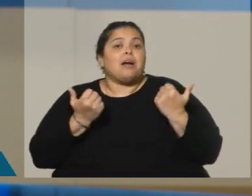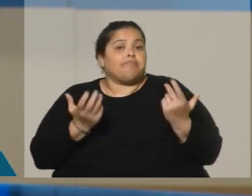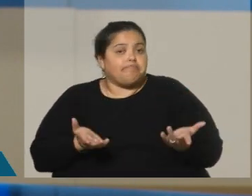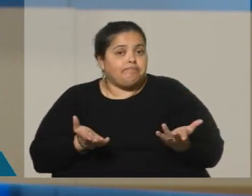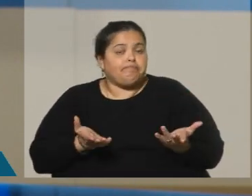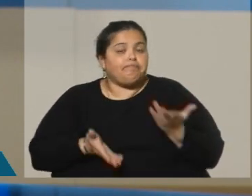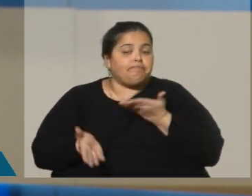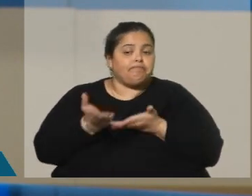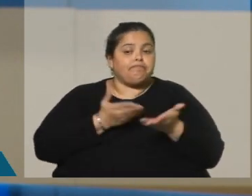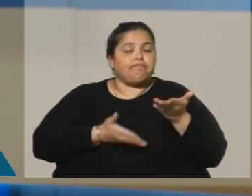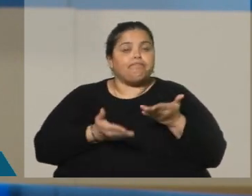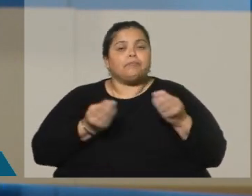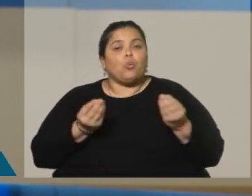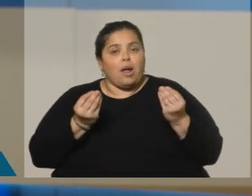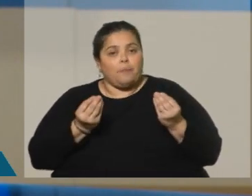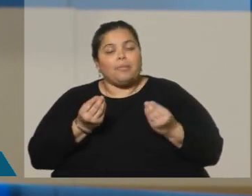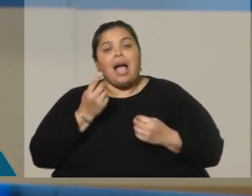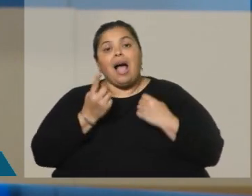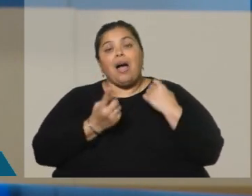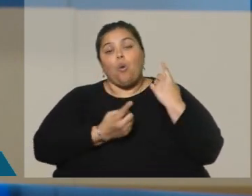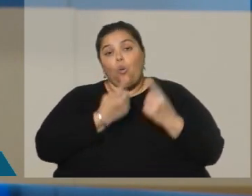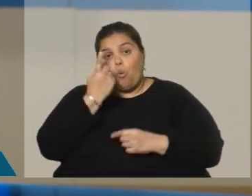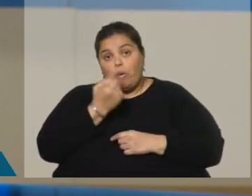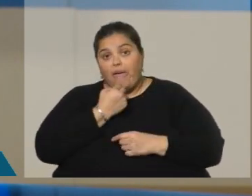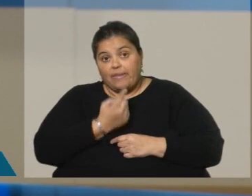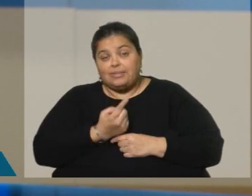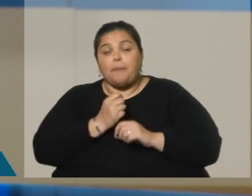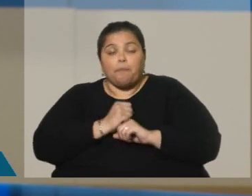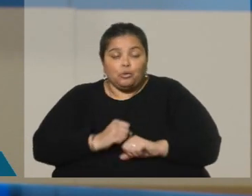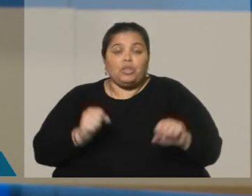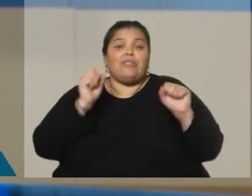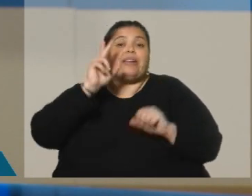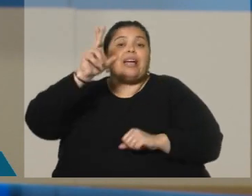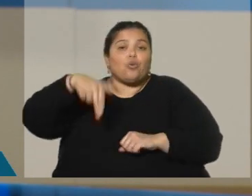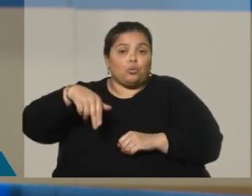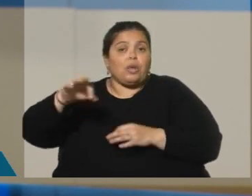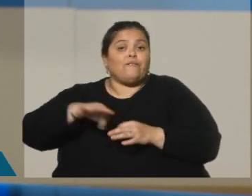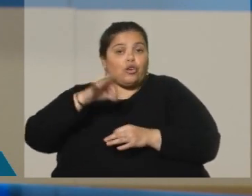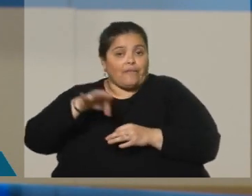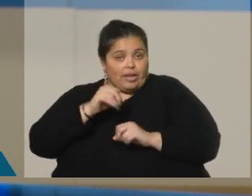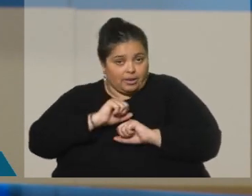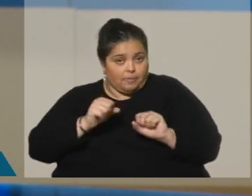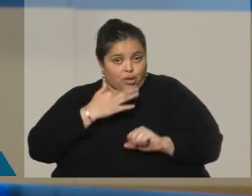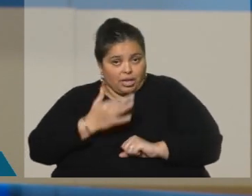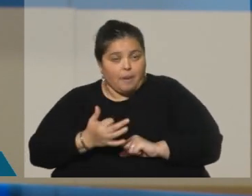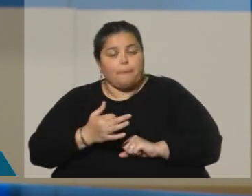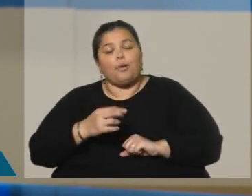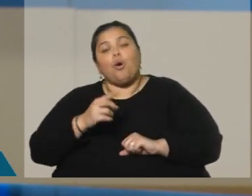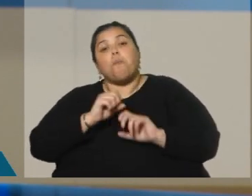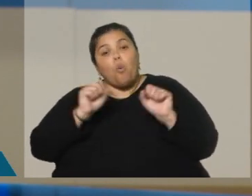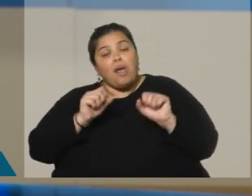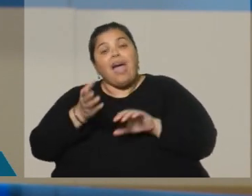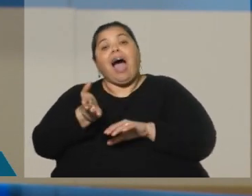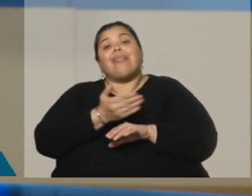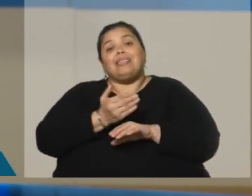una de ellas era las que se había manejado de la posible renuncia de bordaverri y la posibilidad de llamar a elecciones